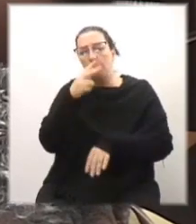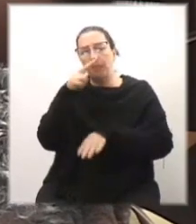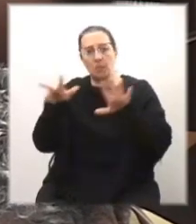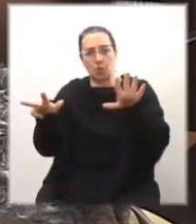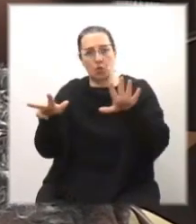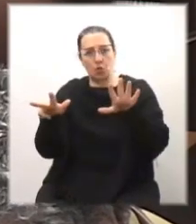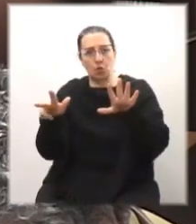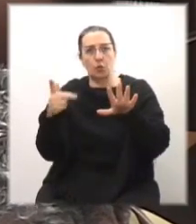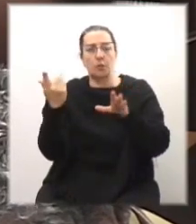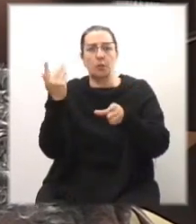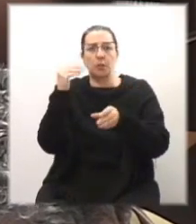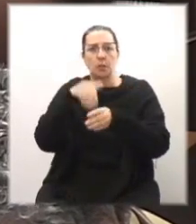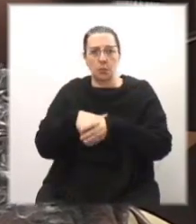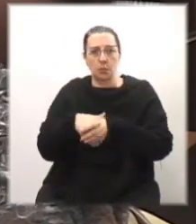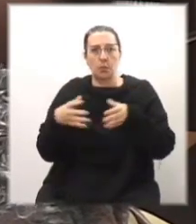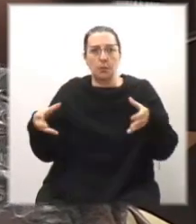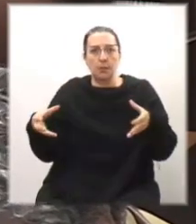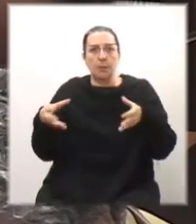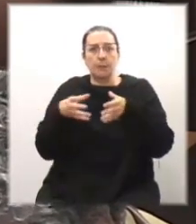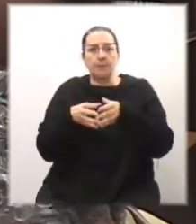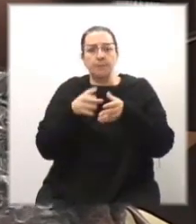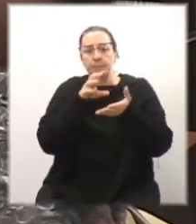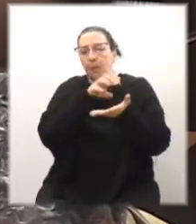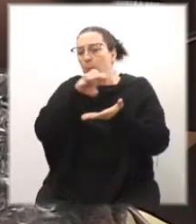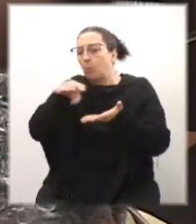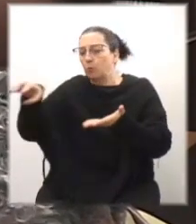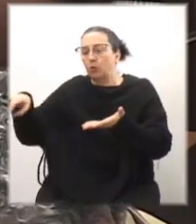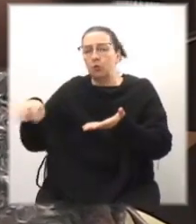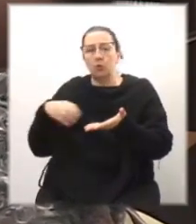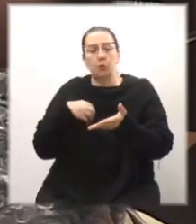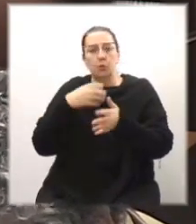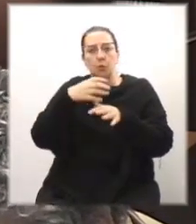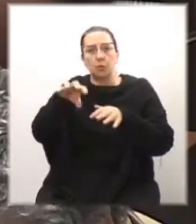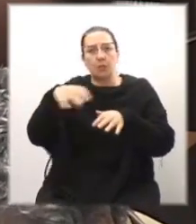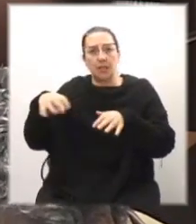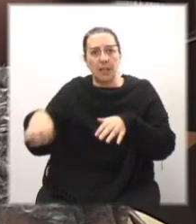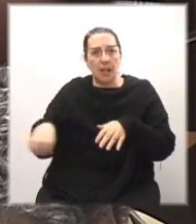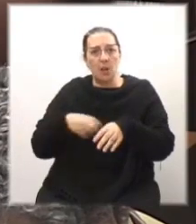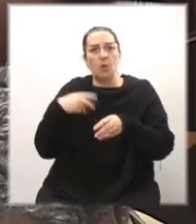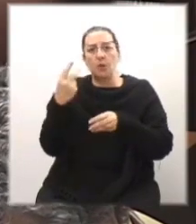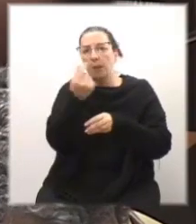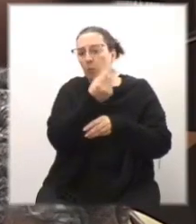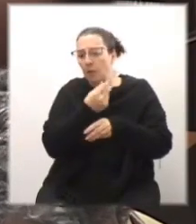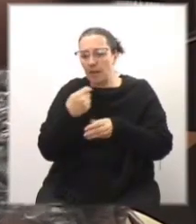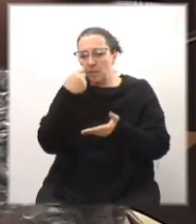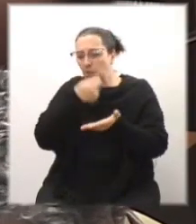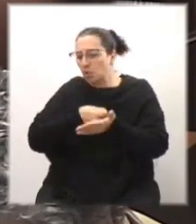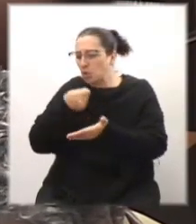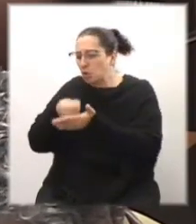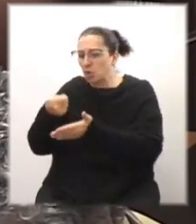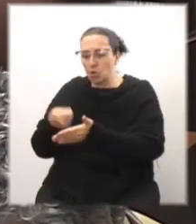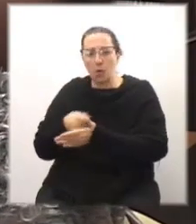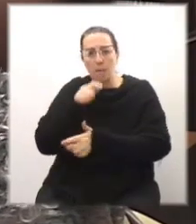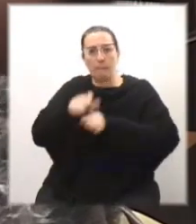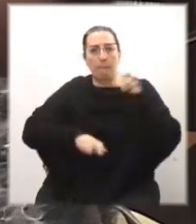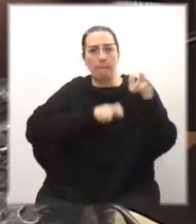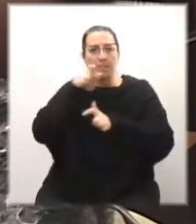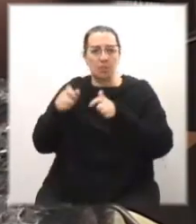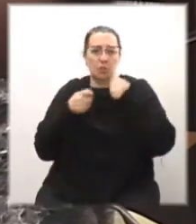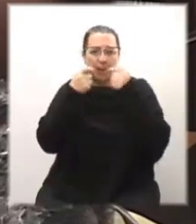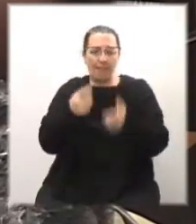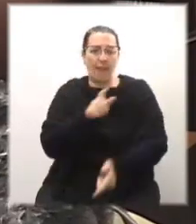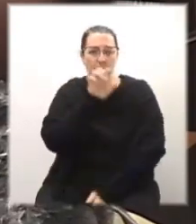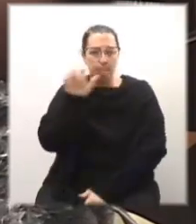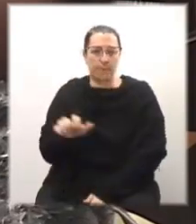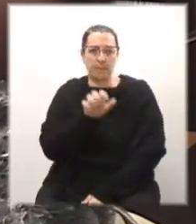154,28, incluyendo equipamiento de los puntos de distribución, traslados y remuneración del personal proporcionado por la